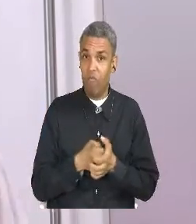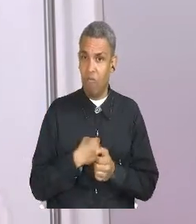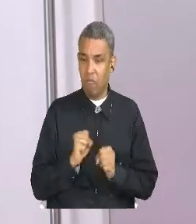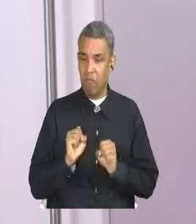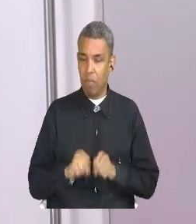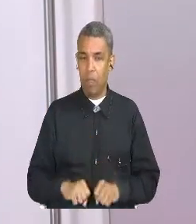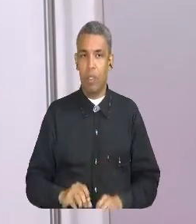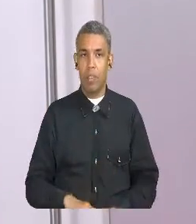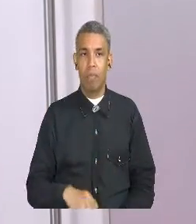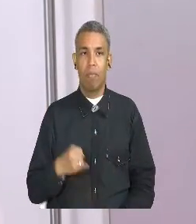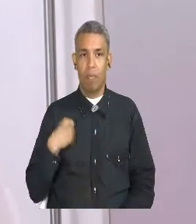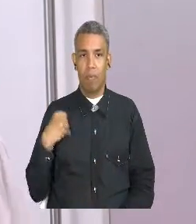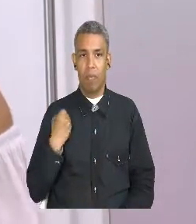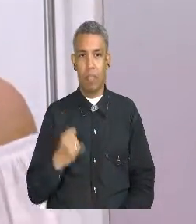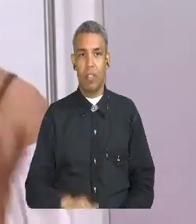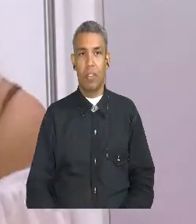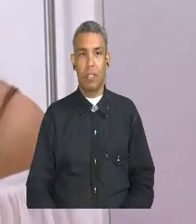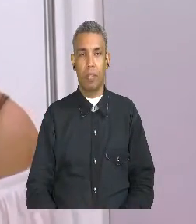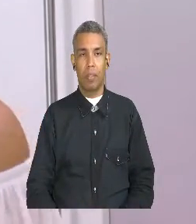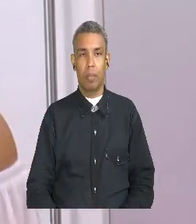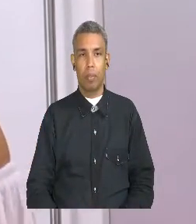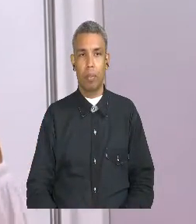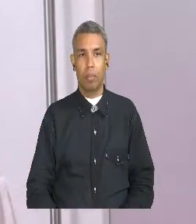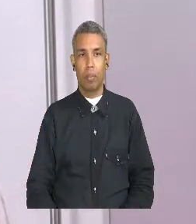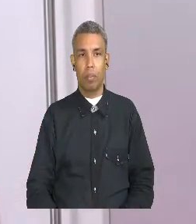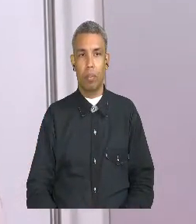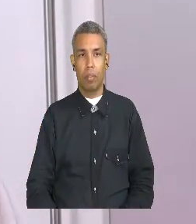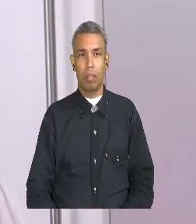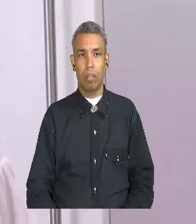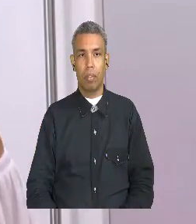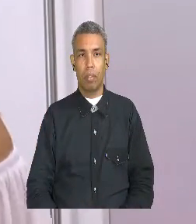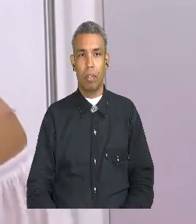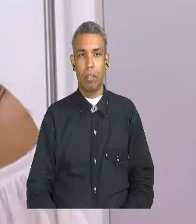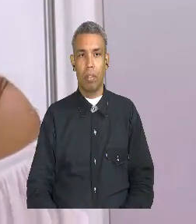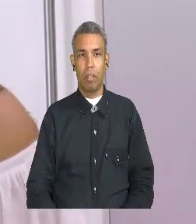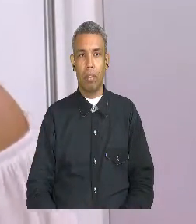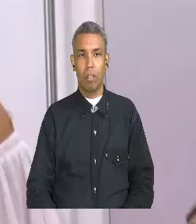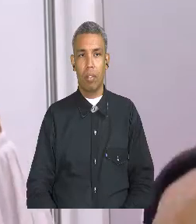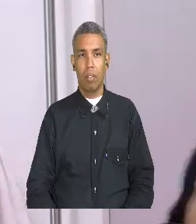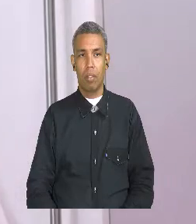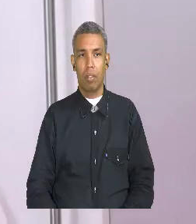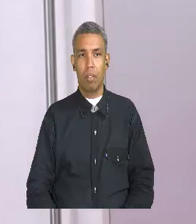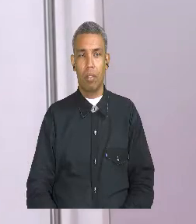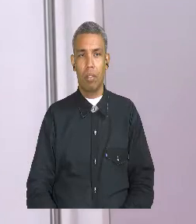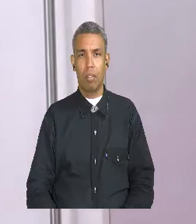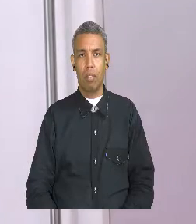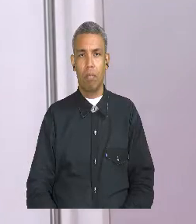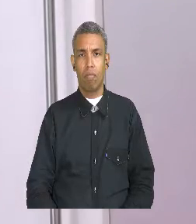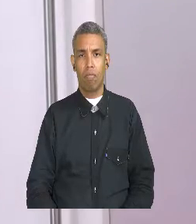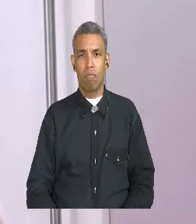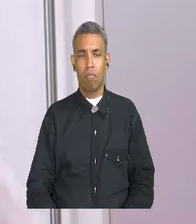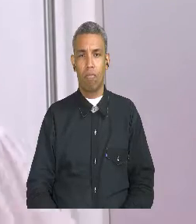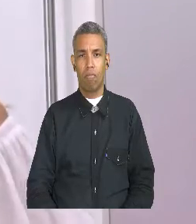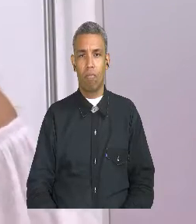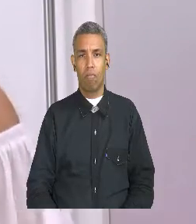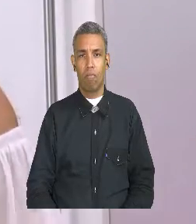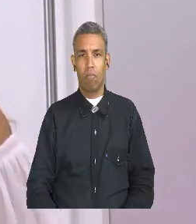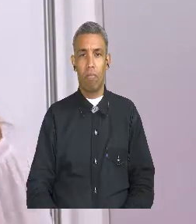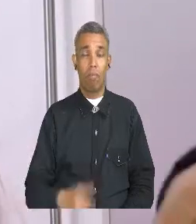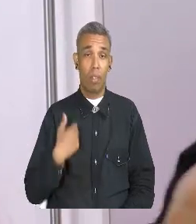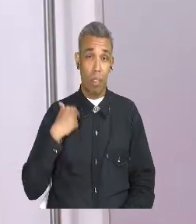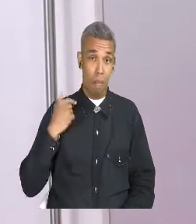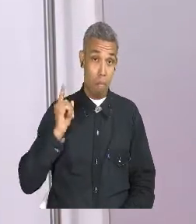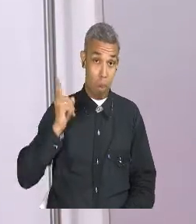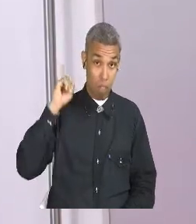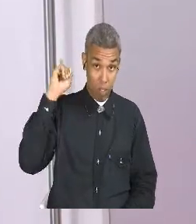los jóvenes. Y bueno, desde mujer, tengo muchas compañeras y estamos como marcando esa pauta y esa diferencia en la política y pues en